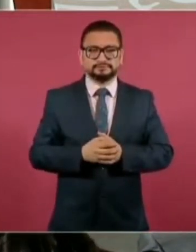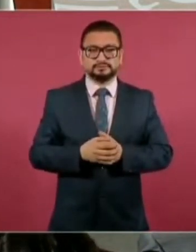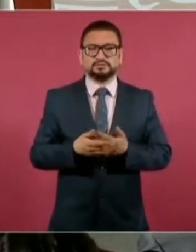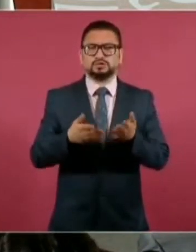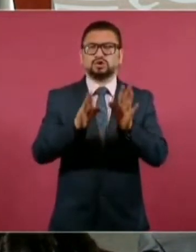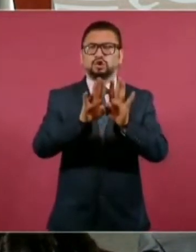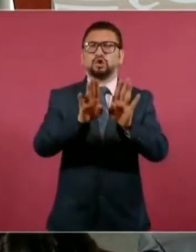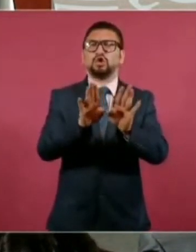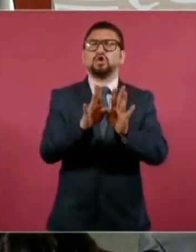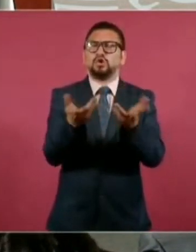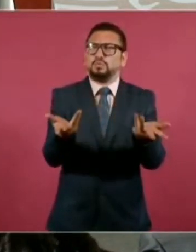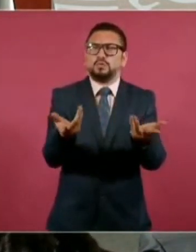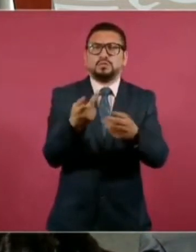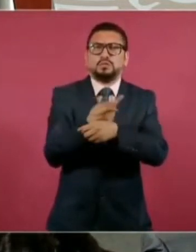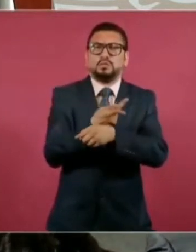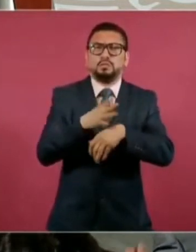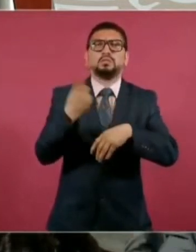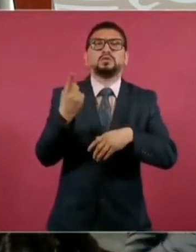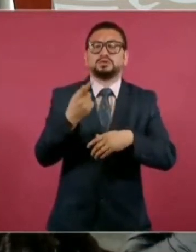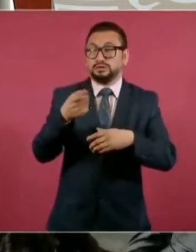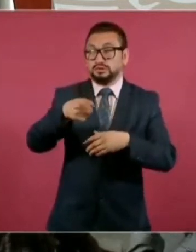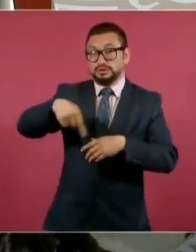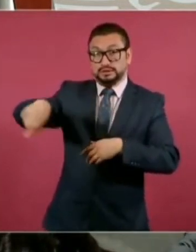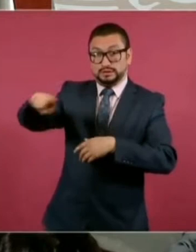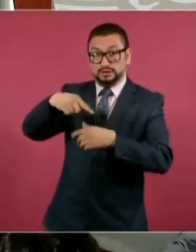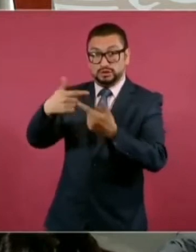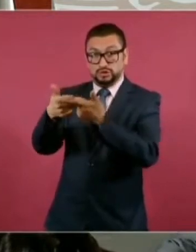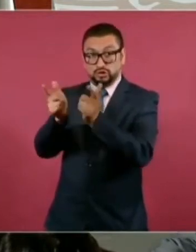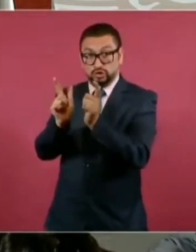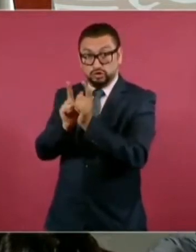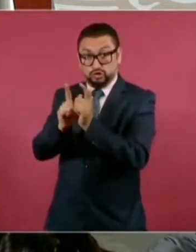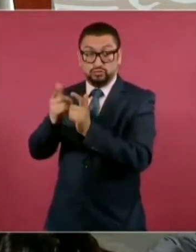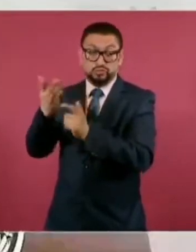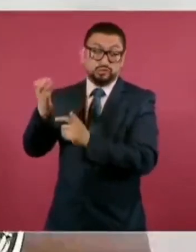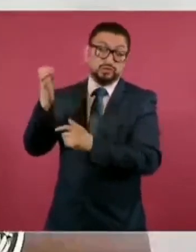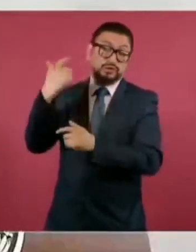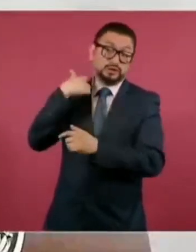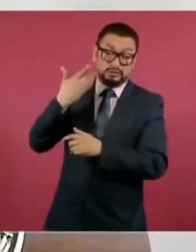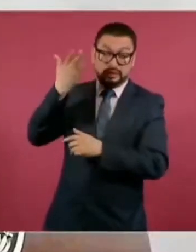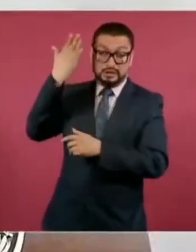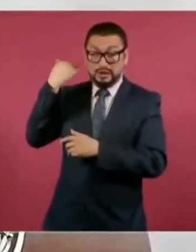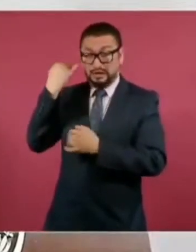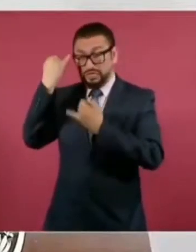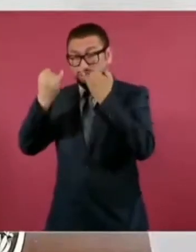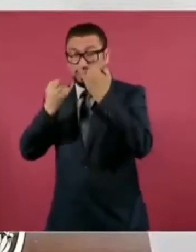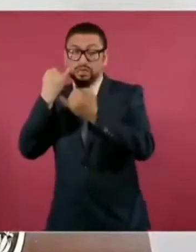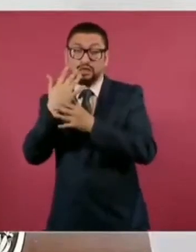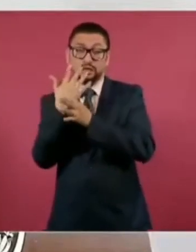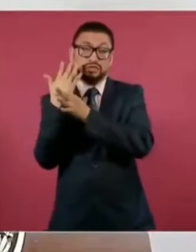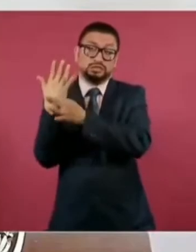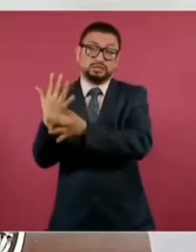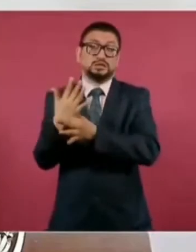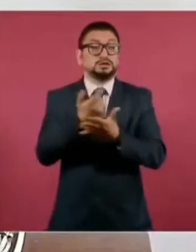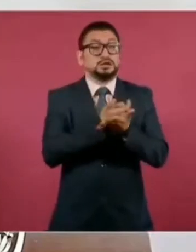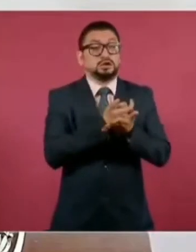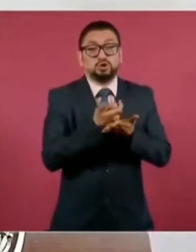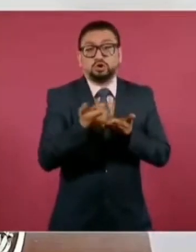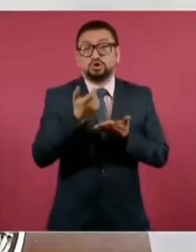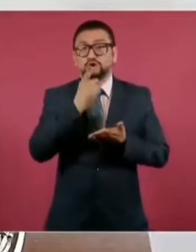¿Cómo se explica eso? Si los tecnócratas neoliberales decían que no se podían subir,